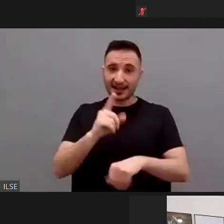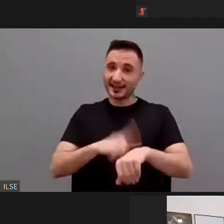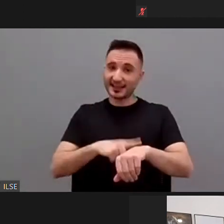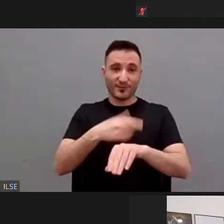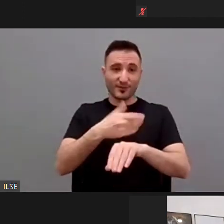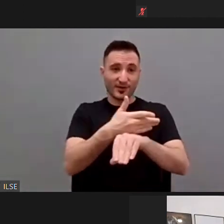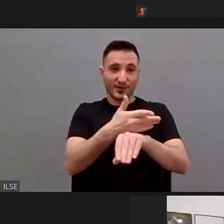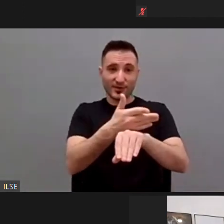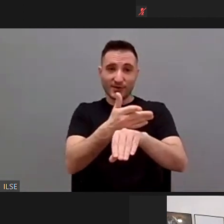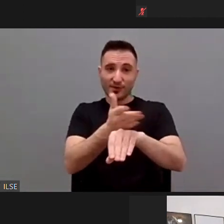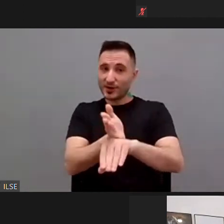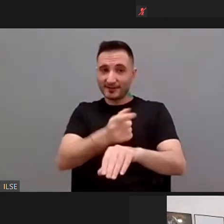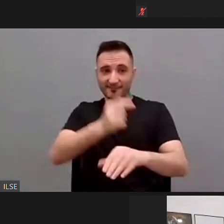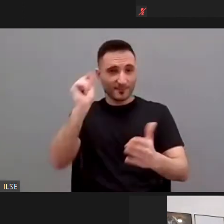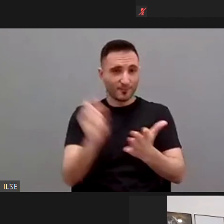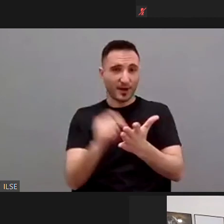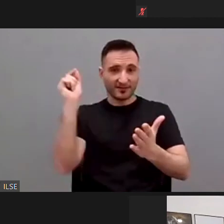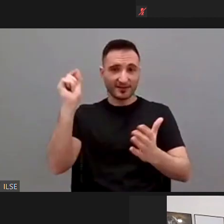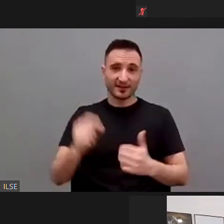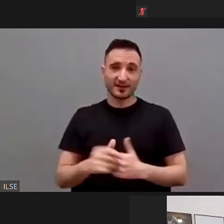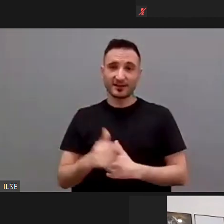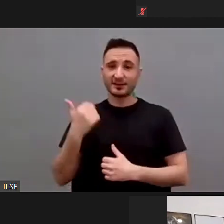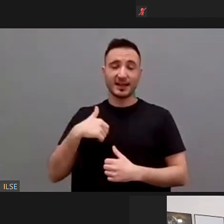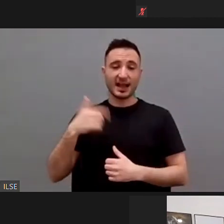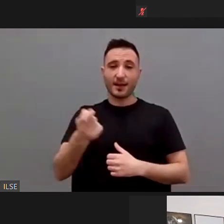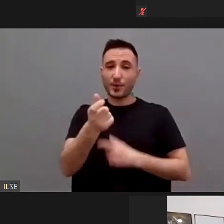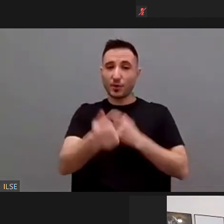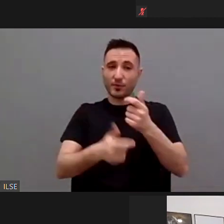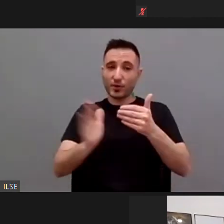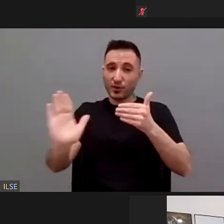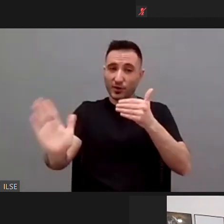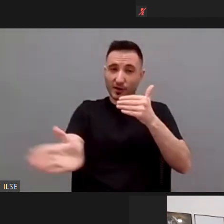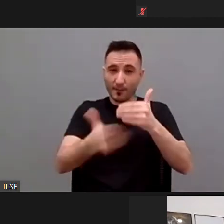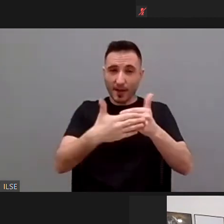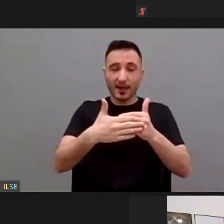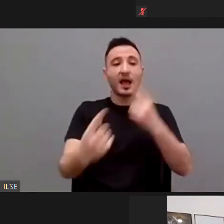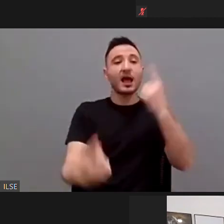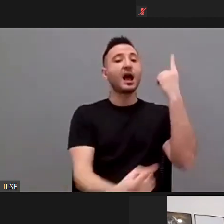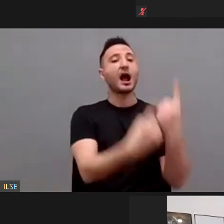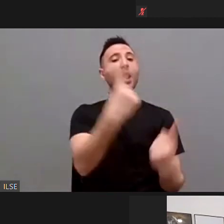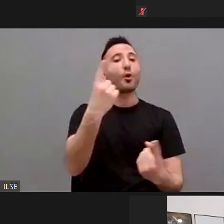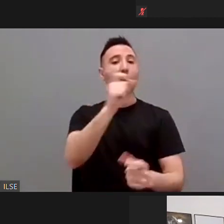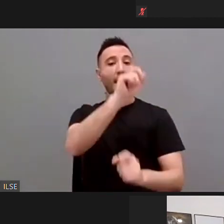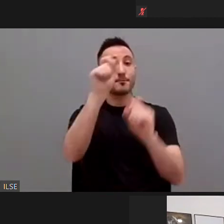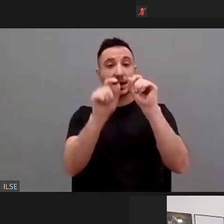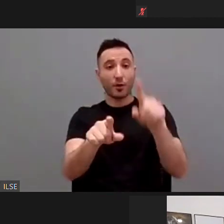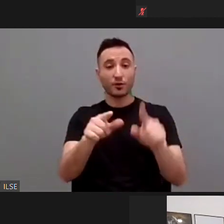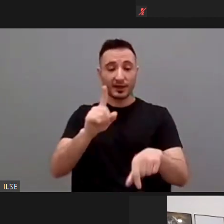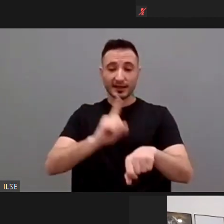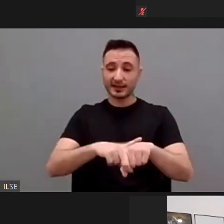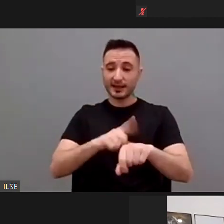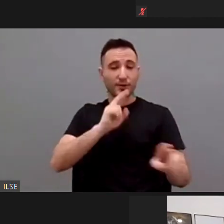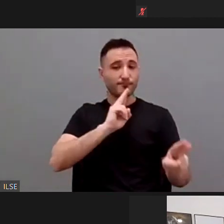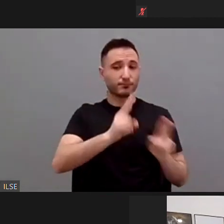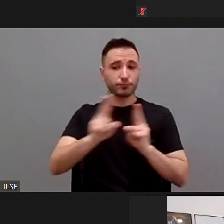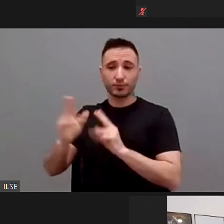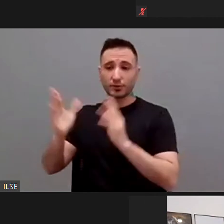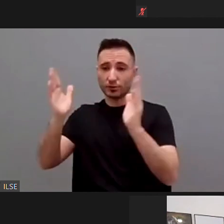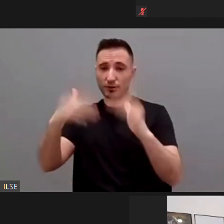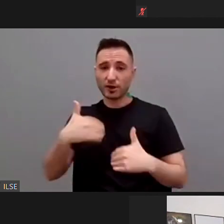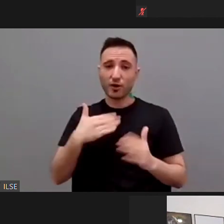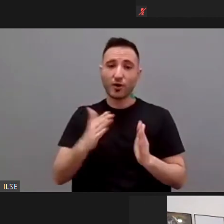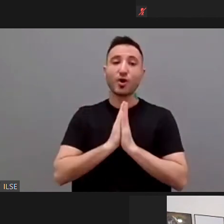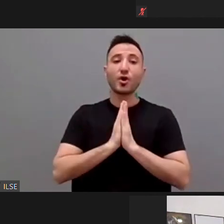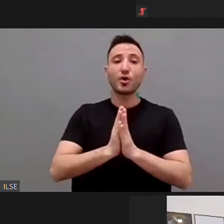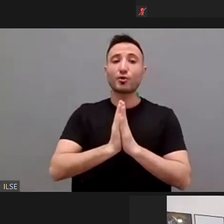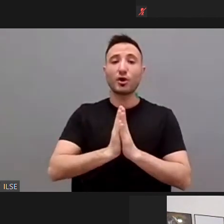muy rápido. Tenemos que finalizar. Hay algunas preguntas que todavía no nos ha dado tiempo a contestarlas. Os ruego que a los ponentes